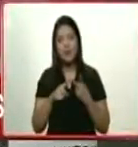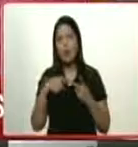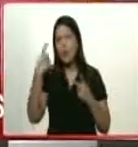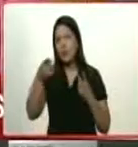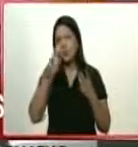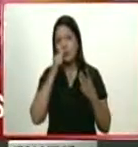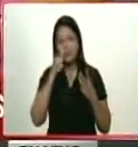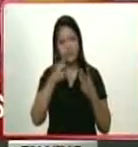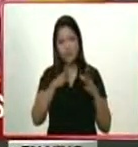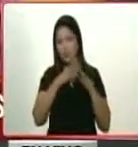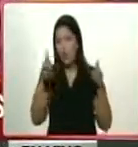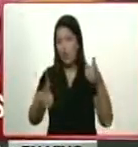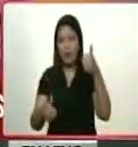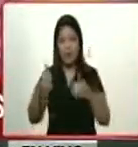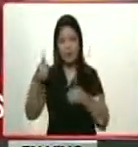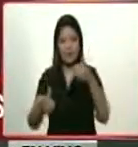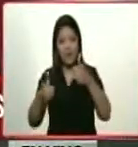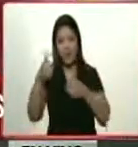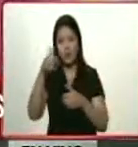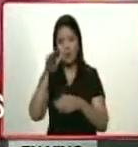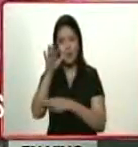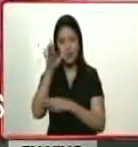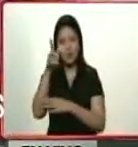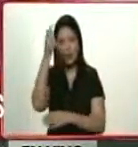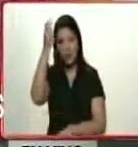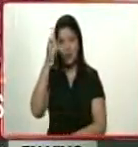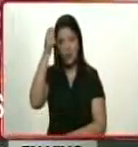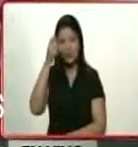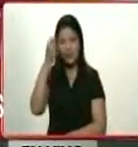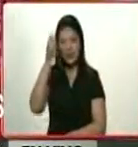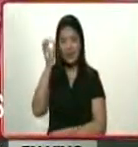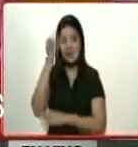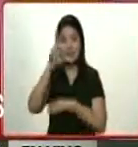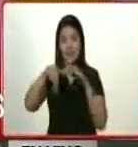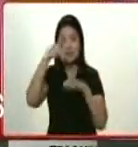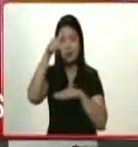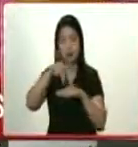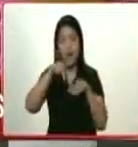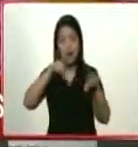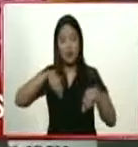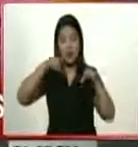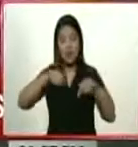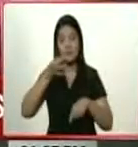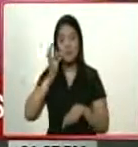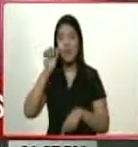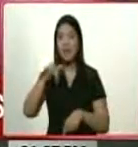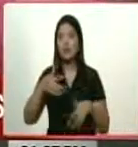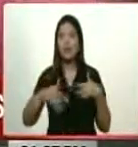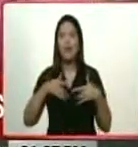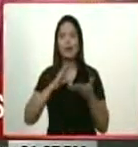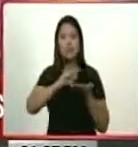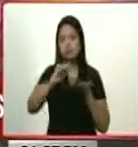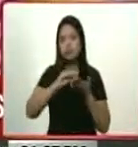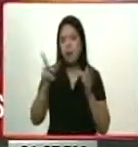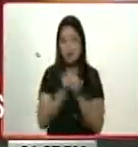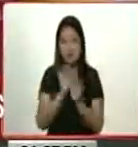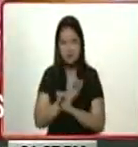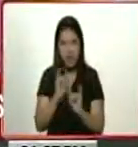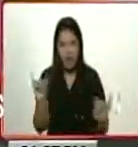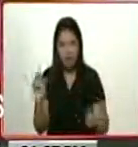Este acto acá. Saludo al compañero alcalde Alfredo Mendoza, al compañero gobernador, a